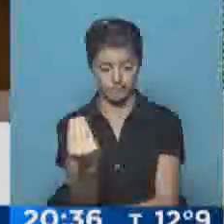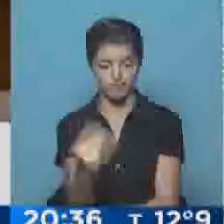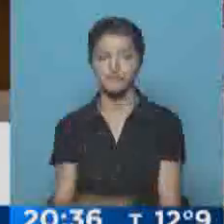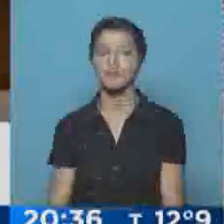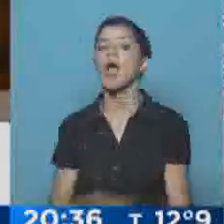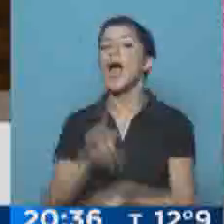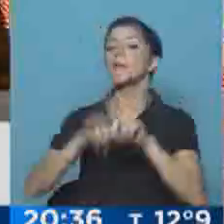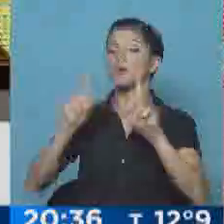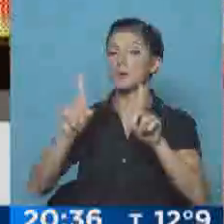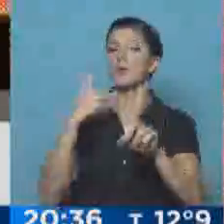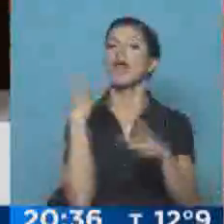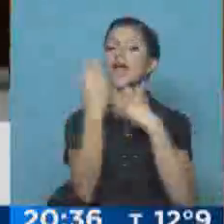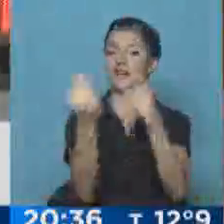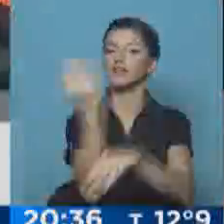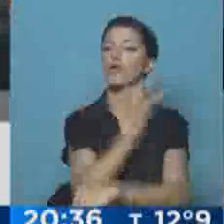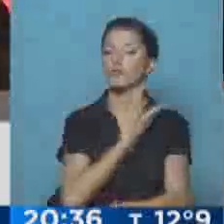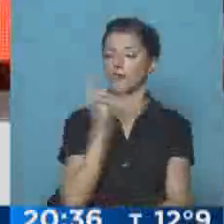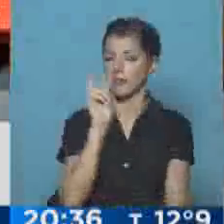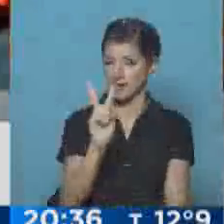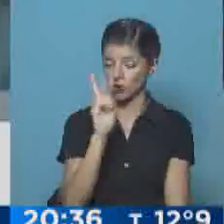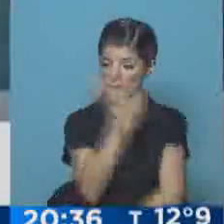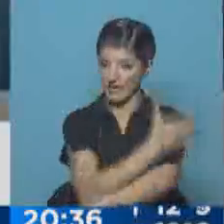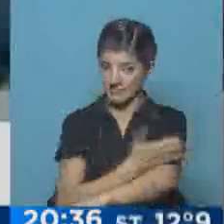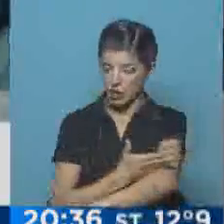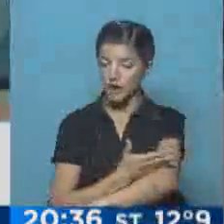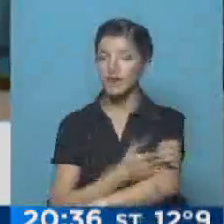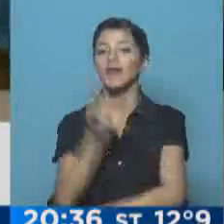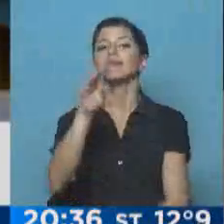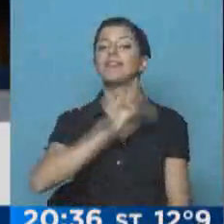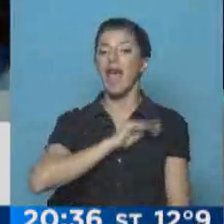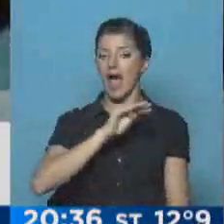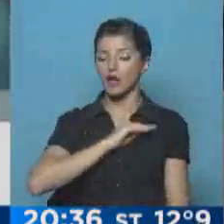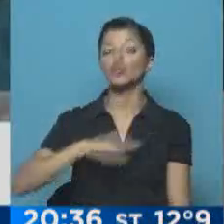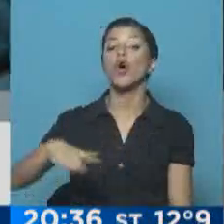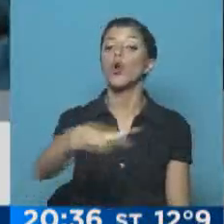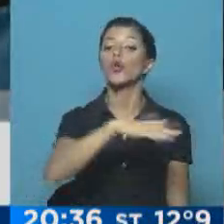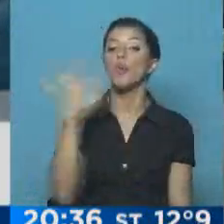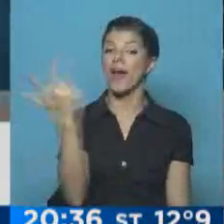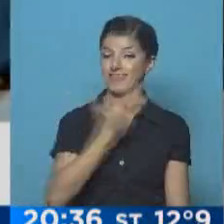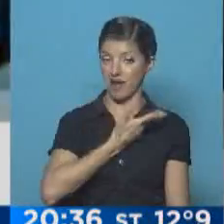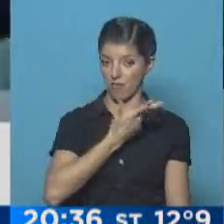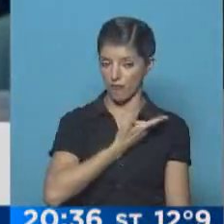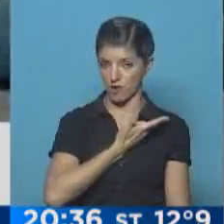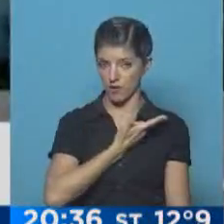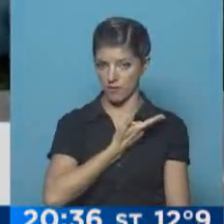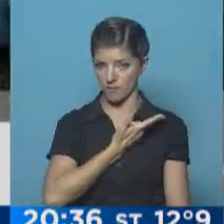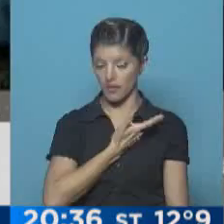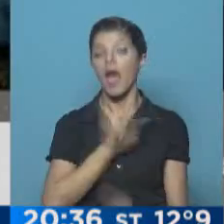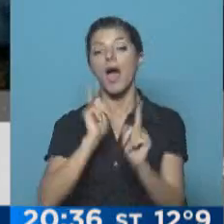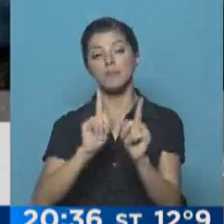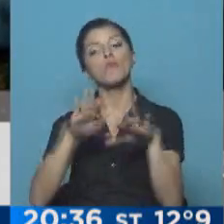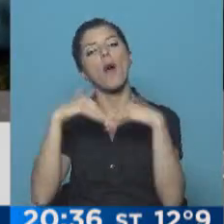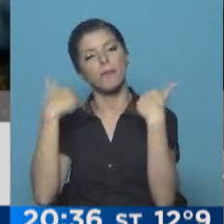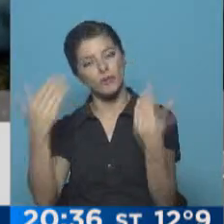el candidato por el Frente para la Victoria, Daniel Scioli, encabezó un acto en el partido bonaerense de 3 de febrero, en el que aprovechó